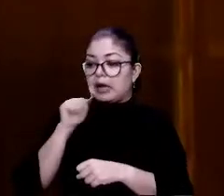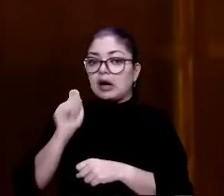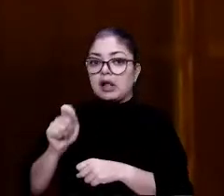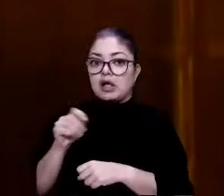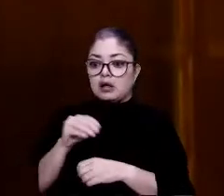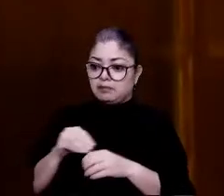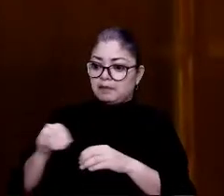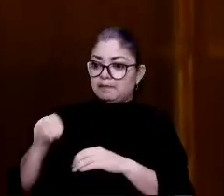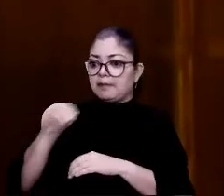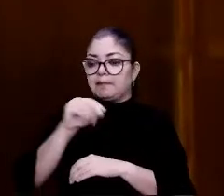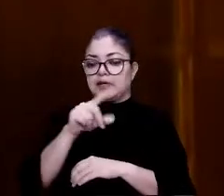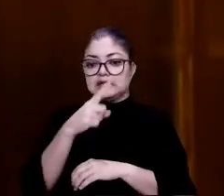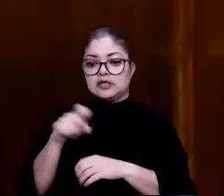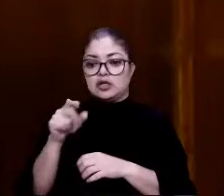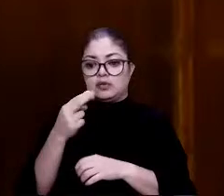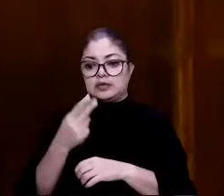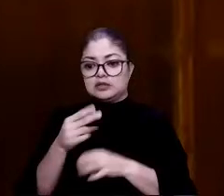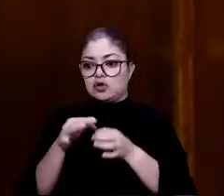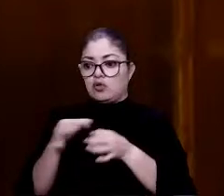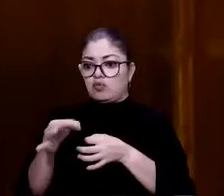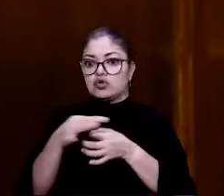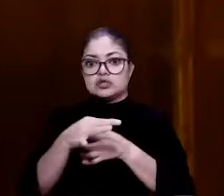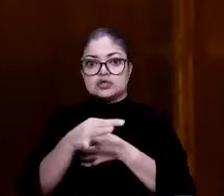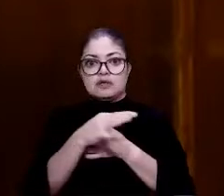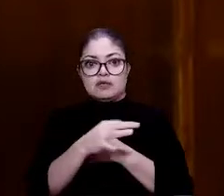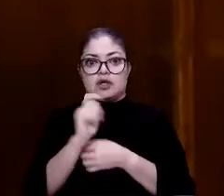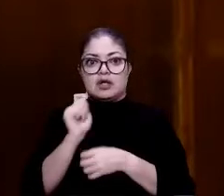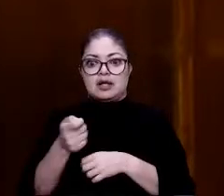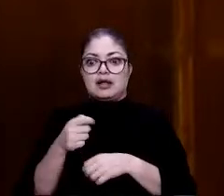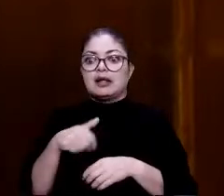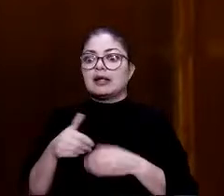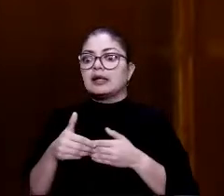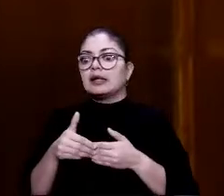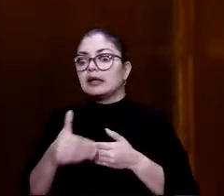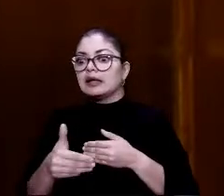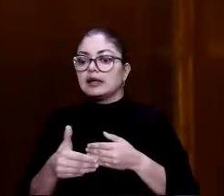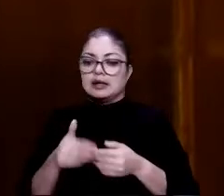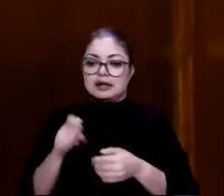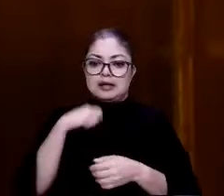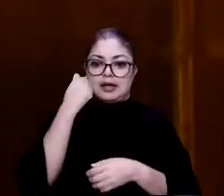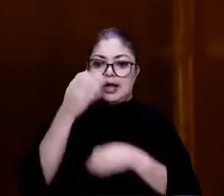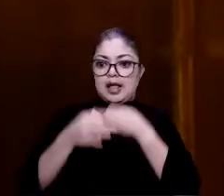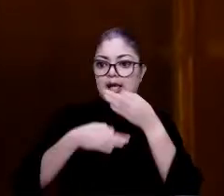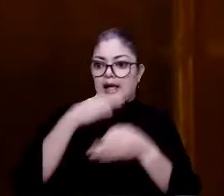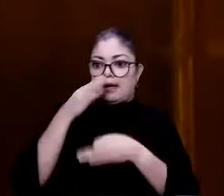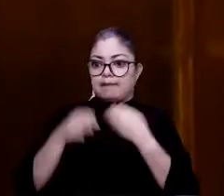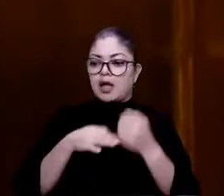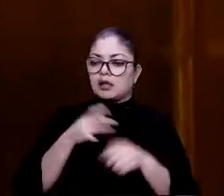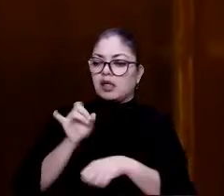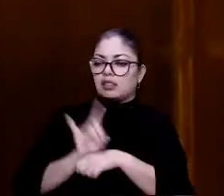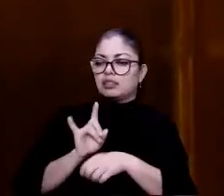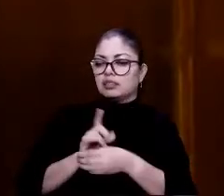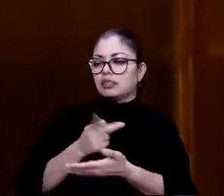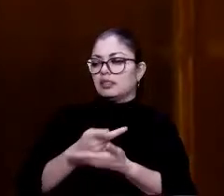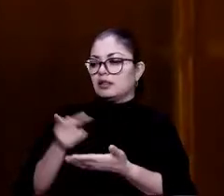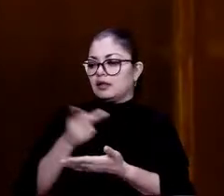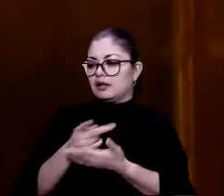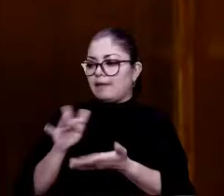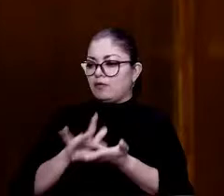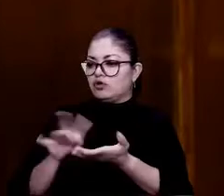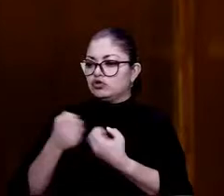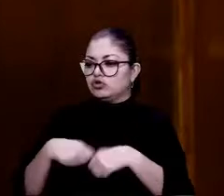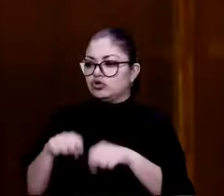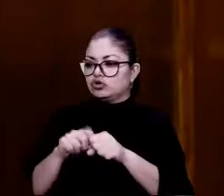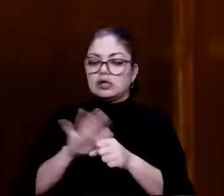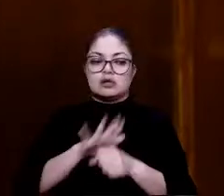los 125 municipios, adelantándose a los tiempos electorales con una campaña disfrazada de entrega diputado, de apoyos sociales.